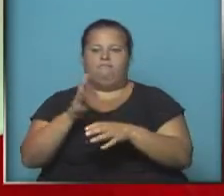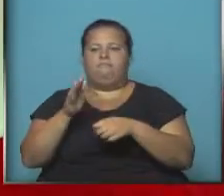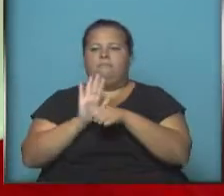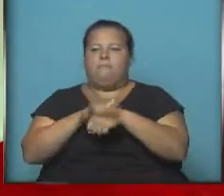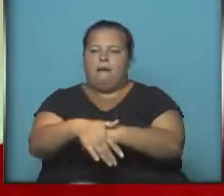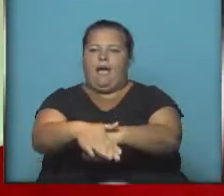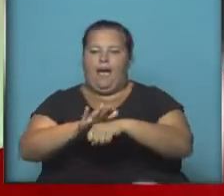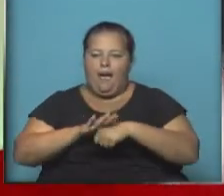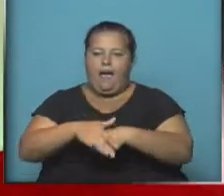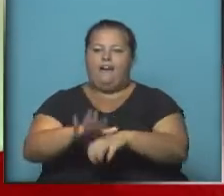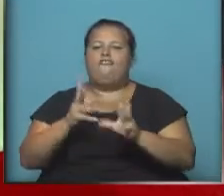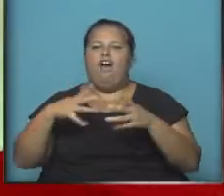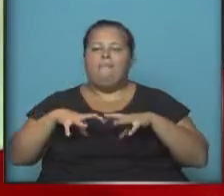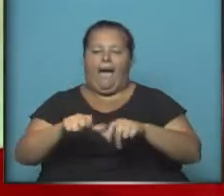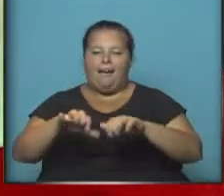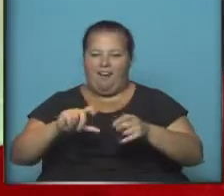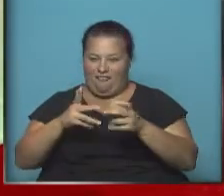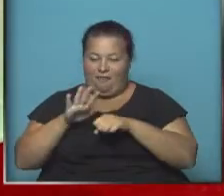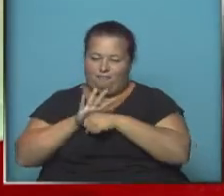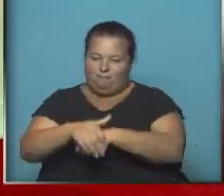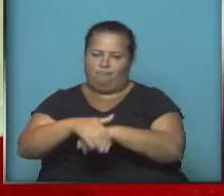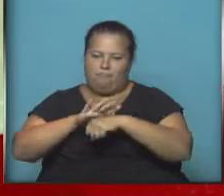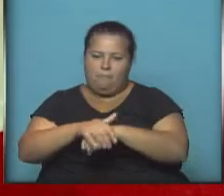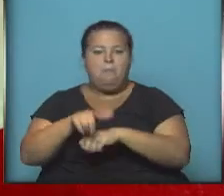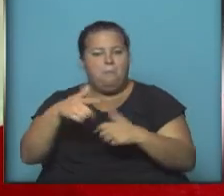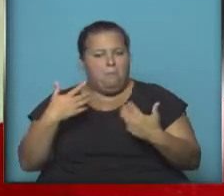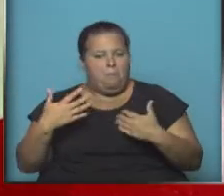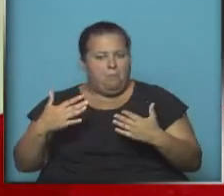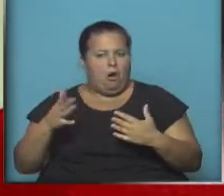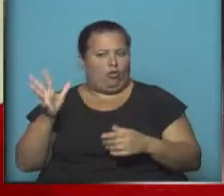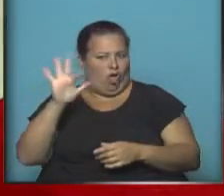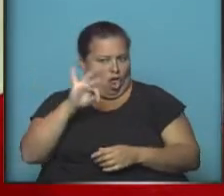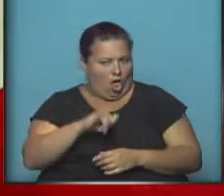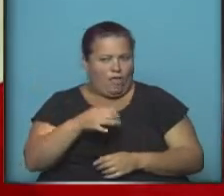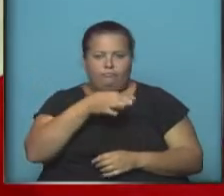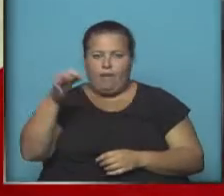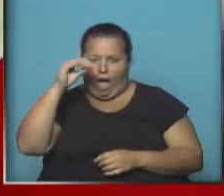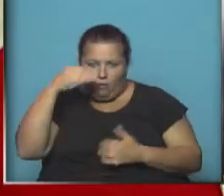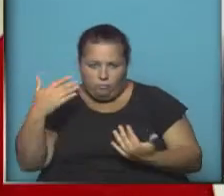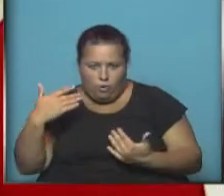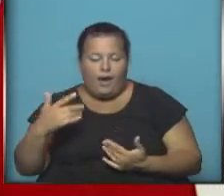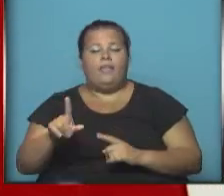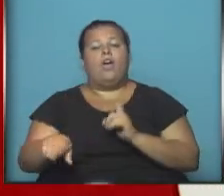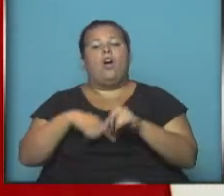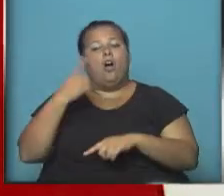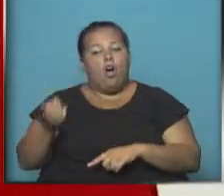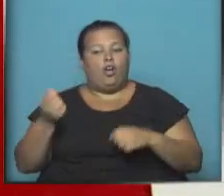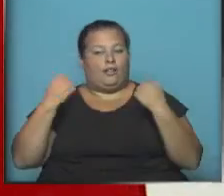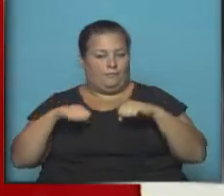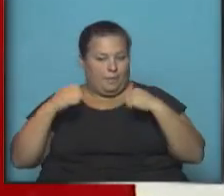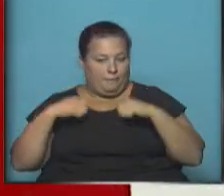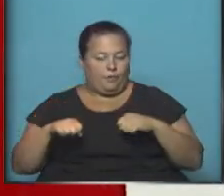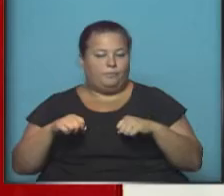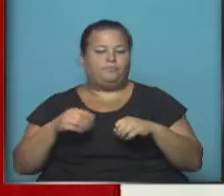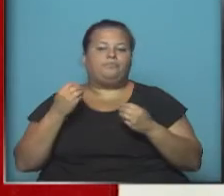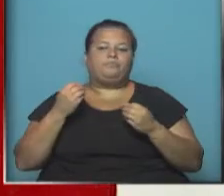amasarla, como si estuviésemos amasando la pelotita, hacer masaje. Eso lo puede hacer diariamente, todas las noches. Y lo otro es los ejercicios de